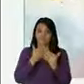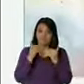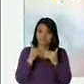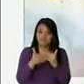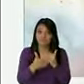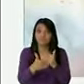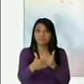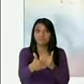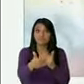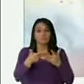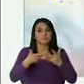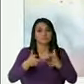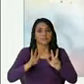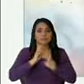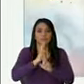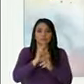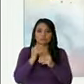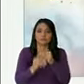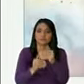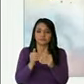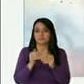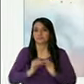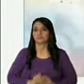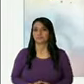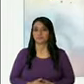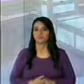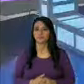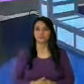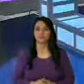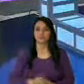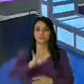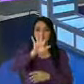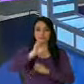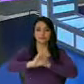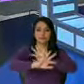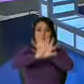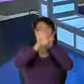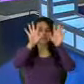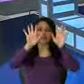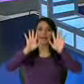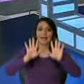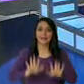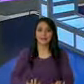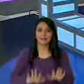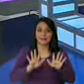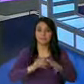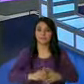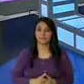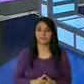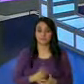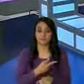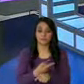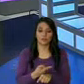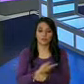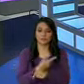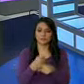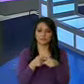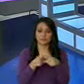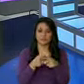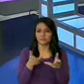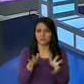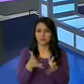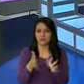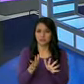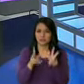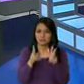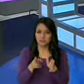estos minutos vayan entrando más informaciones. Está como desde las 5 de la mañana, aproximadamente, es que no se mueve. Ya van 2 horas y media aproximadamente con los